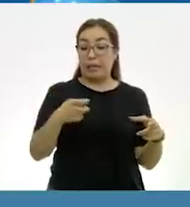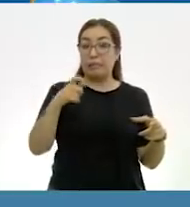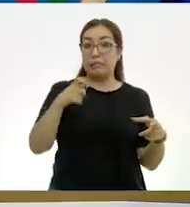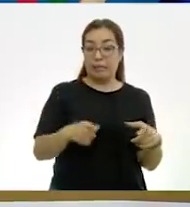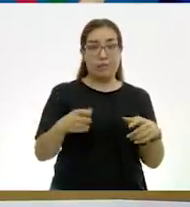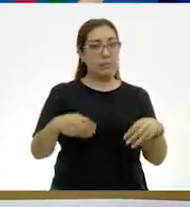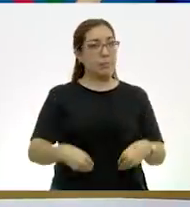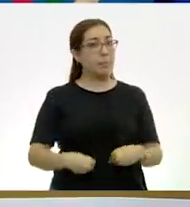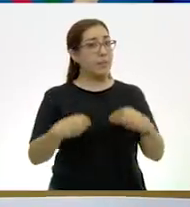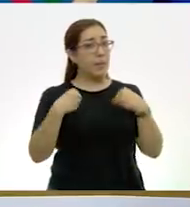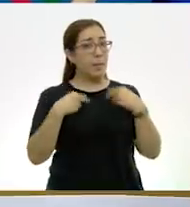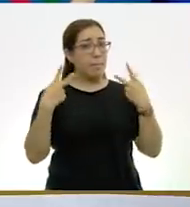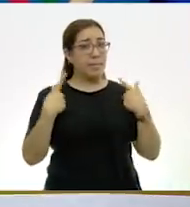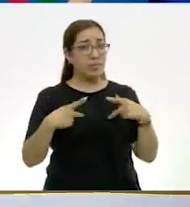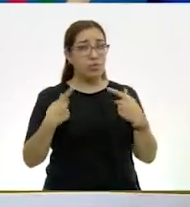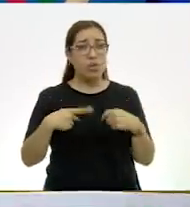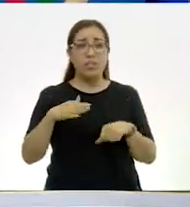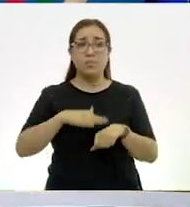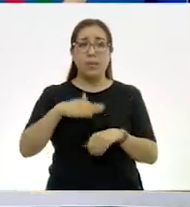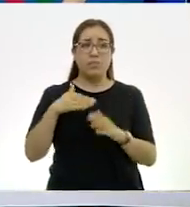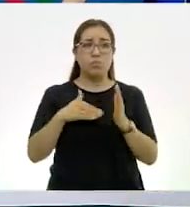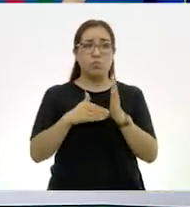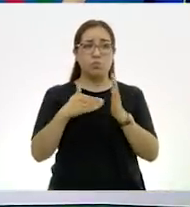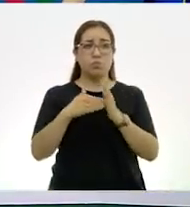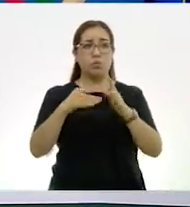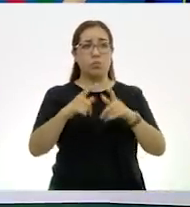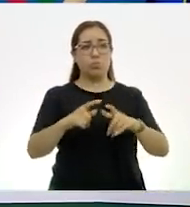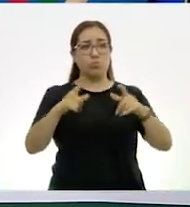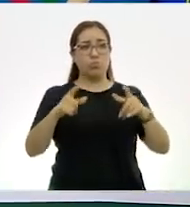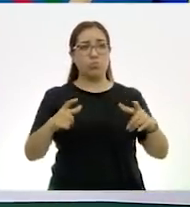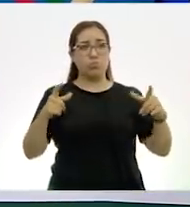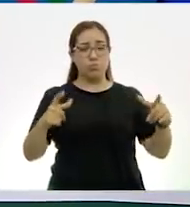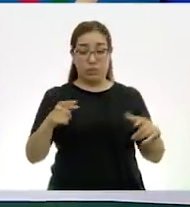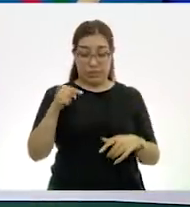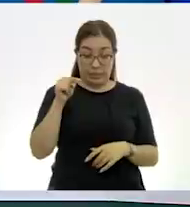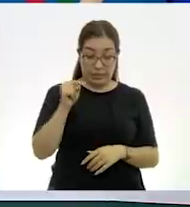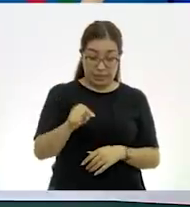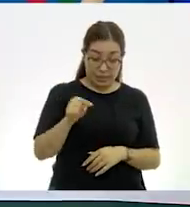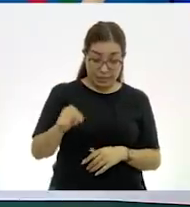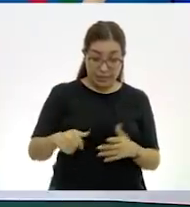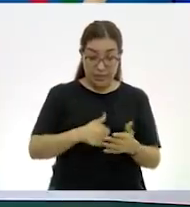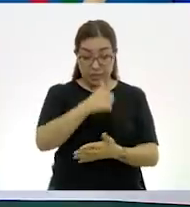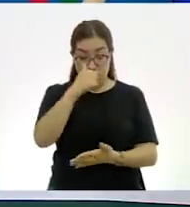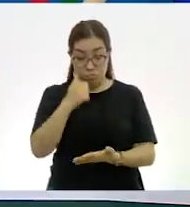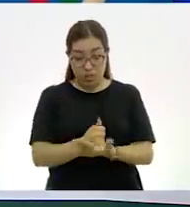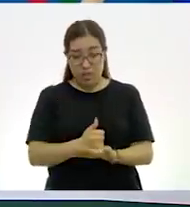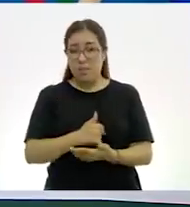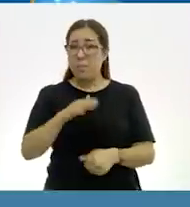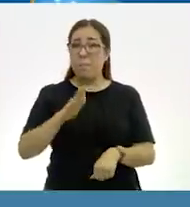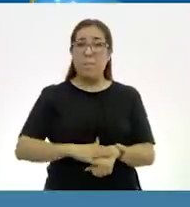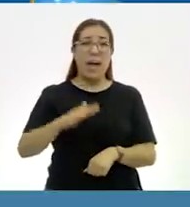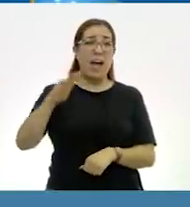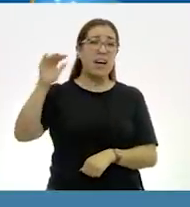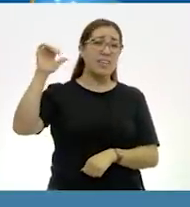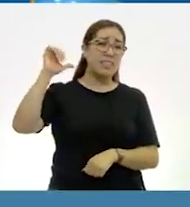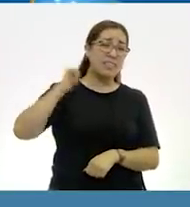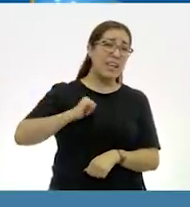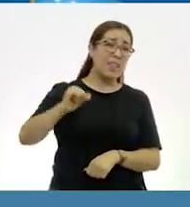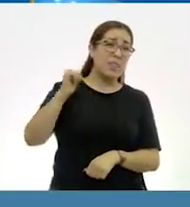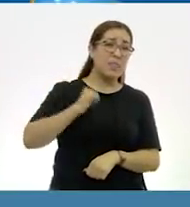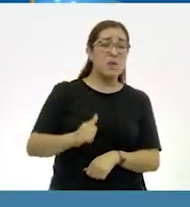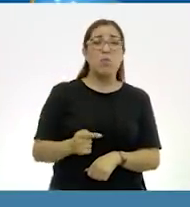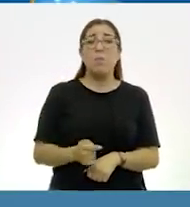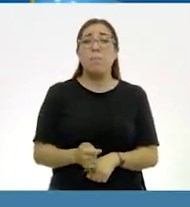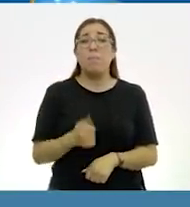habitantes. Muy bien. En estas ciudades Ajá. podemos encontrar que las más antiguas nacieron